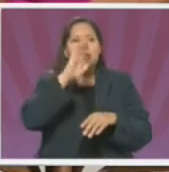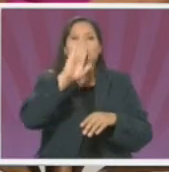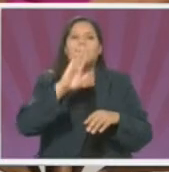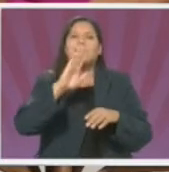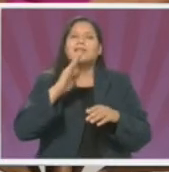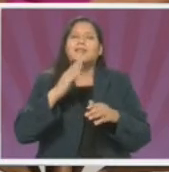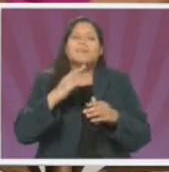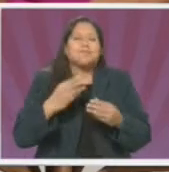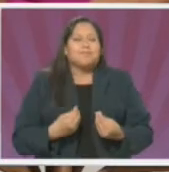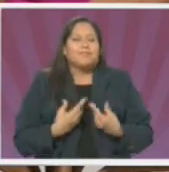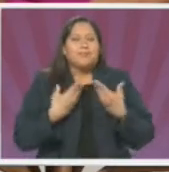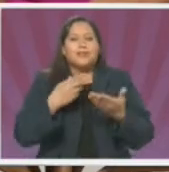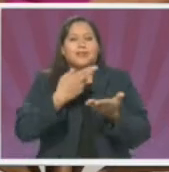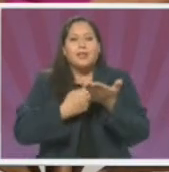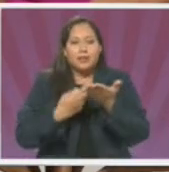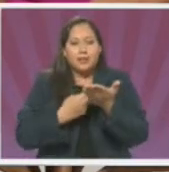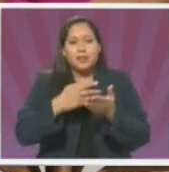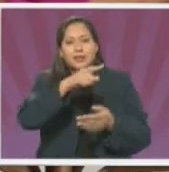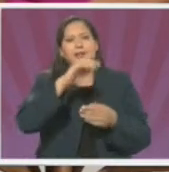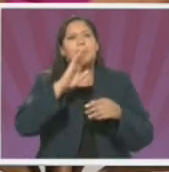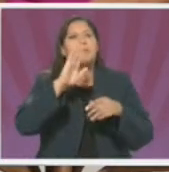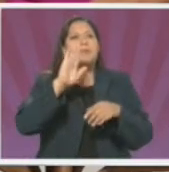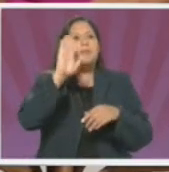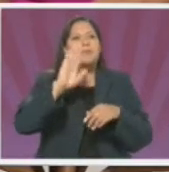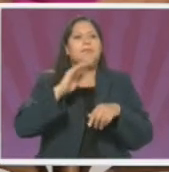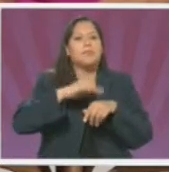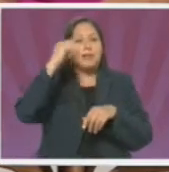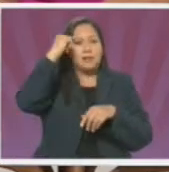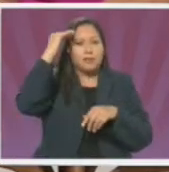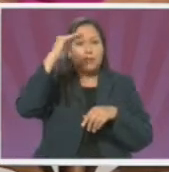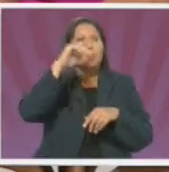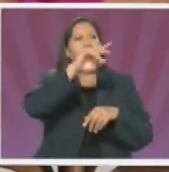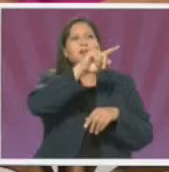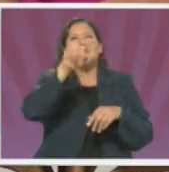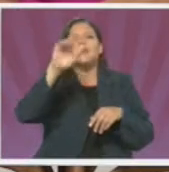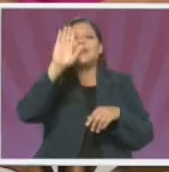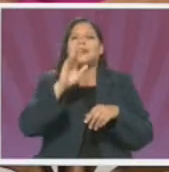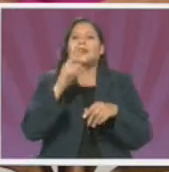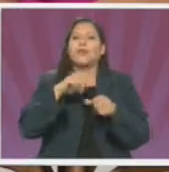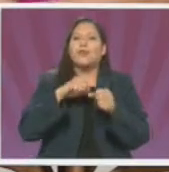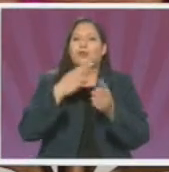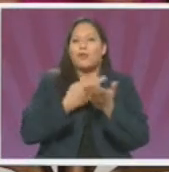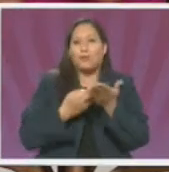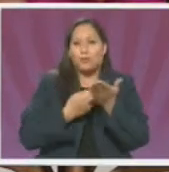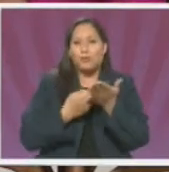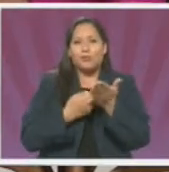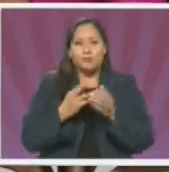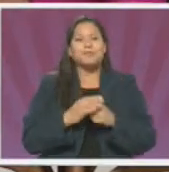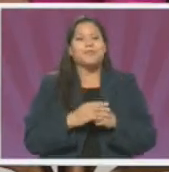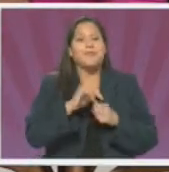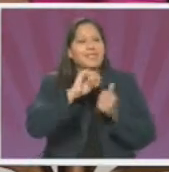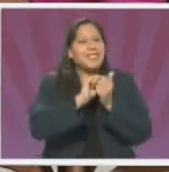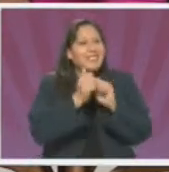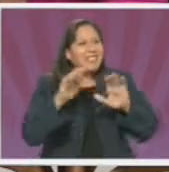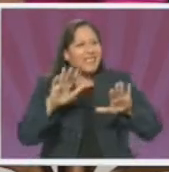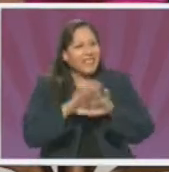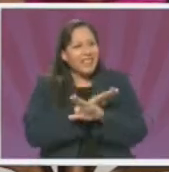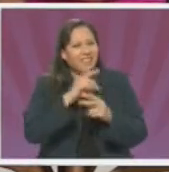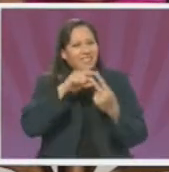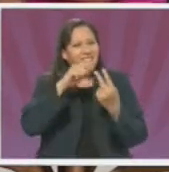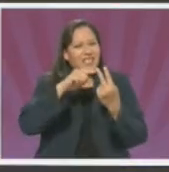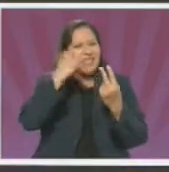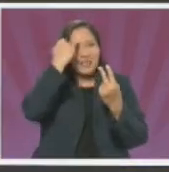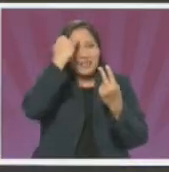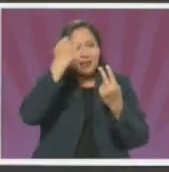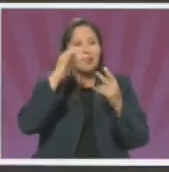para divertirse, digamos, de manera un poquito más adulto. Es un color rojo a la colonia. Entonces, ¿cómo cambia la entre blanco